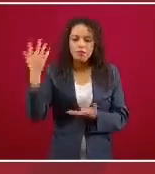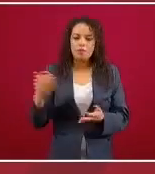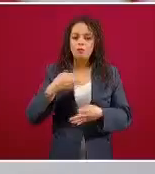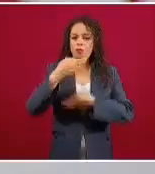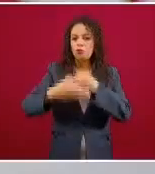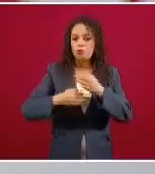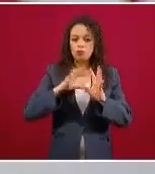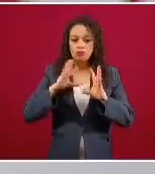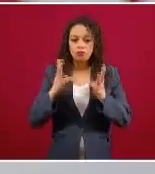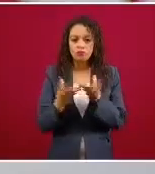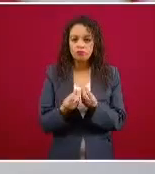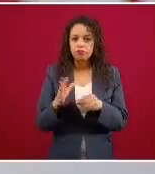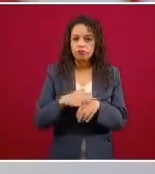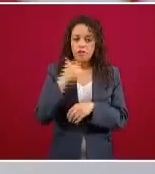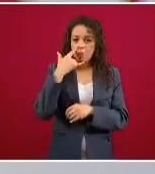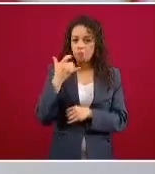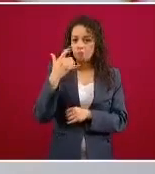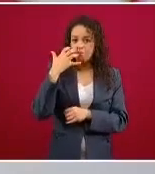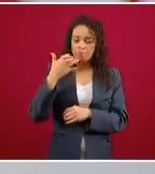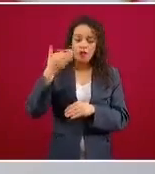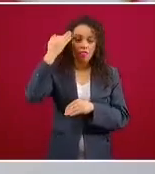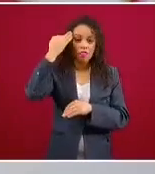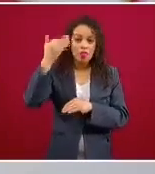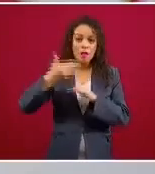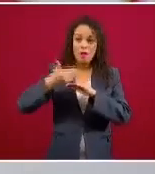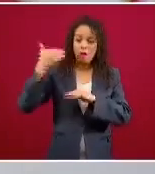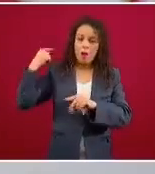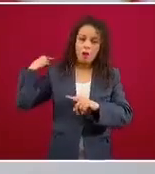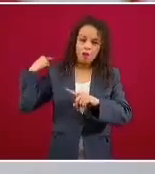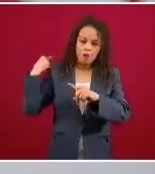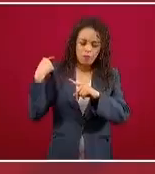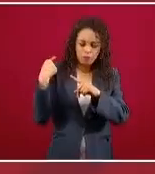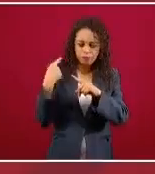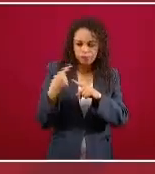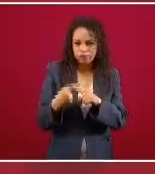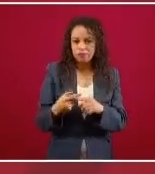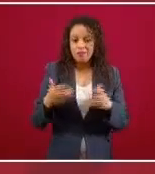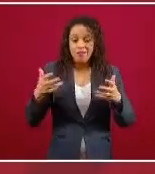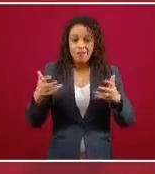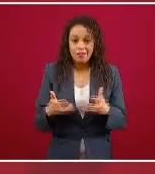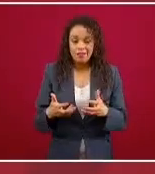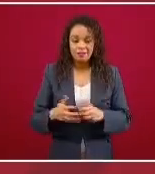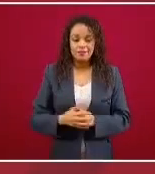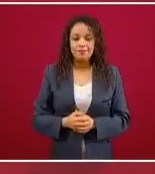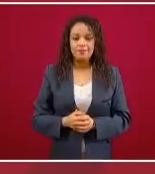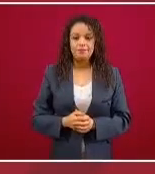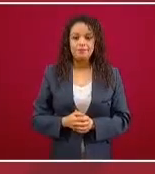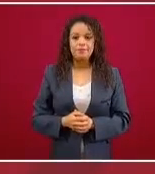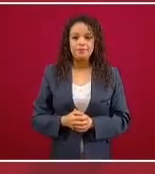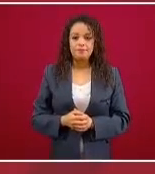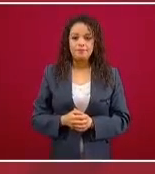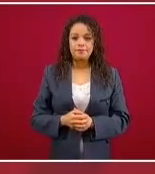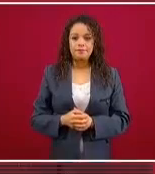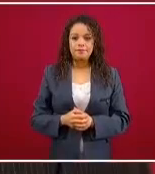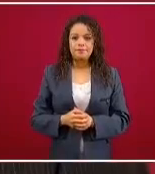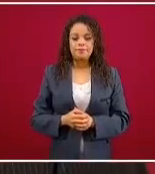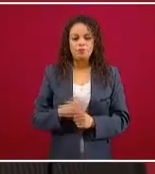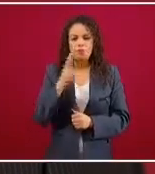trabajando desde hace mucho, a pesar de estas carencias